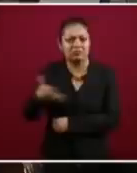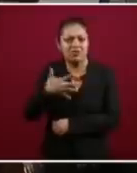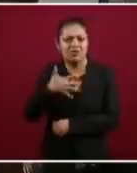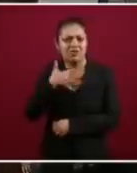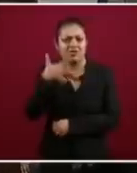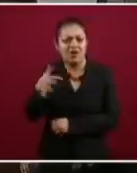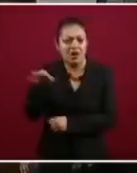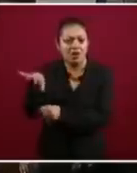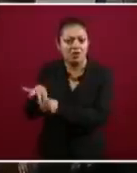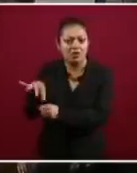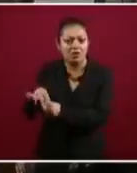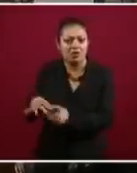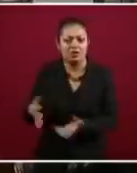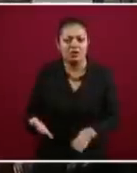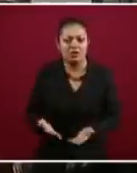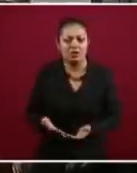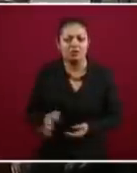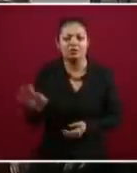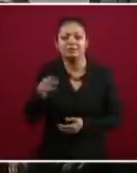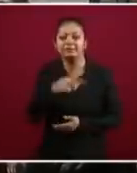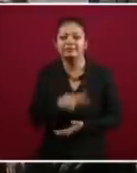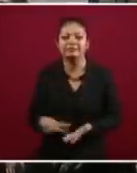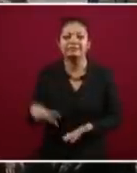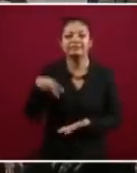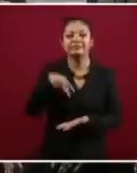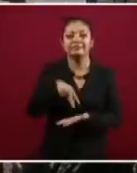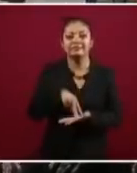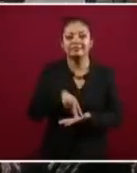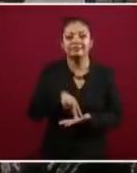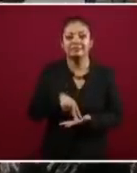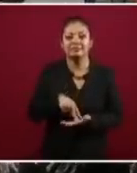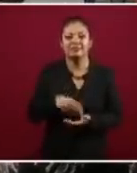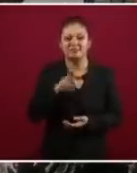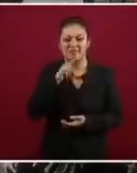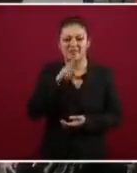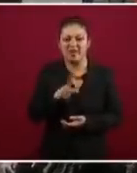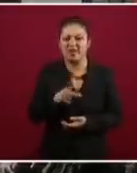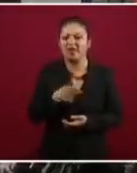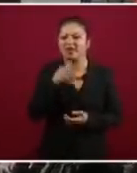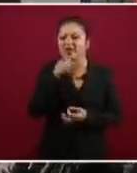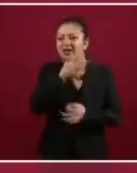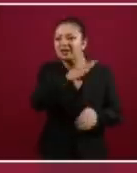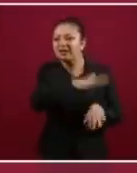si alguien sube a la tribuna a decir que hay que quemar las boletas,